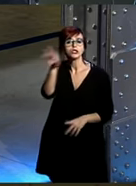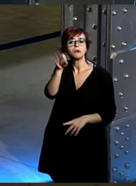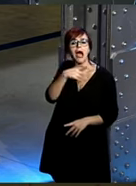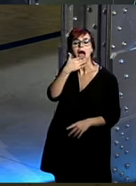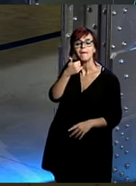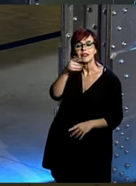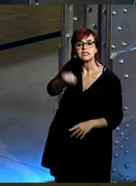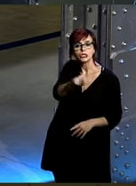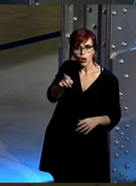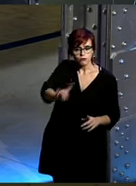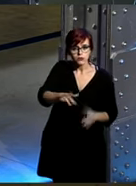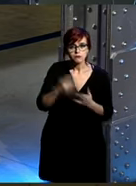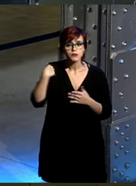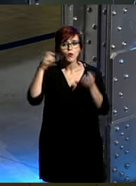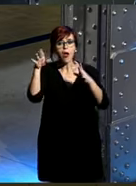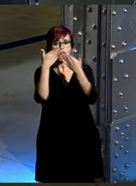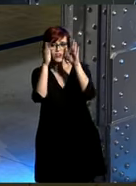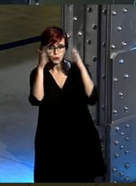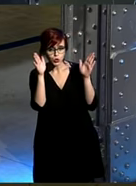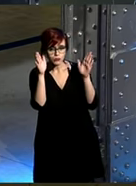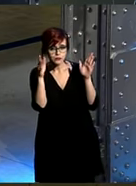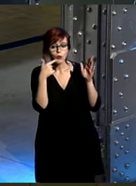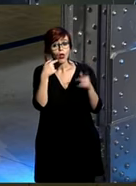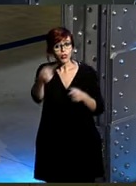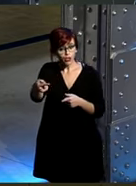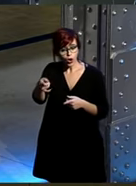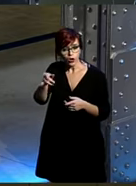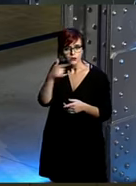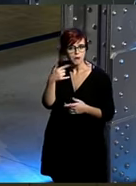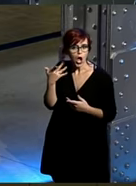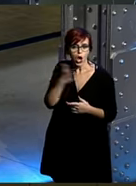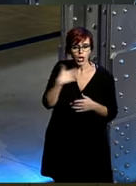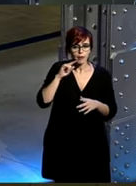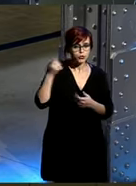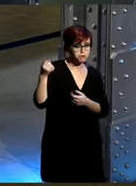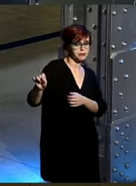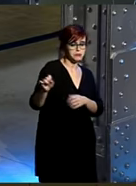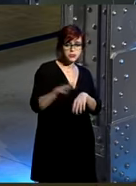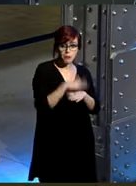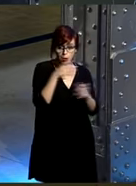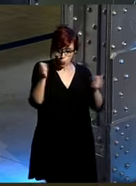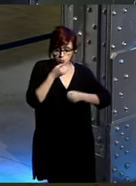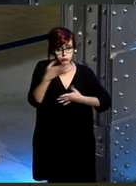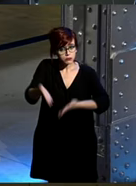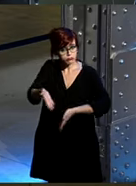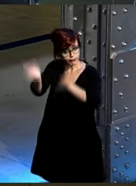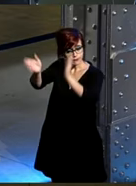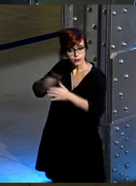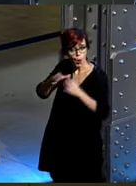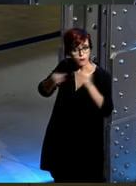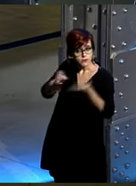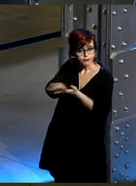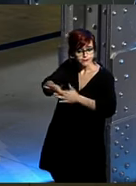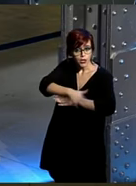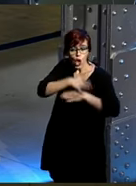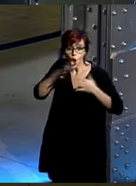gustó lo que planteó Alejandro con el tema de Facebook. O sea, cuando ellos dijeron no queremos estar ahí, pues si no quieres estar ahí, te vas. O sea, esto no es